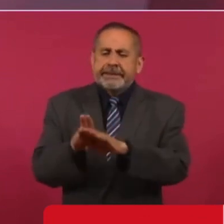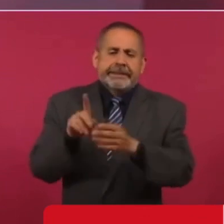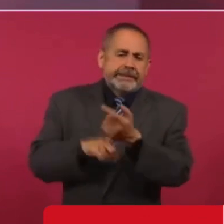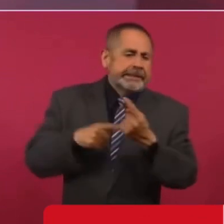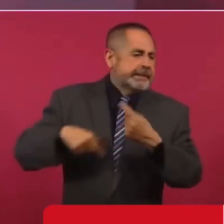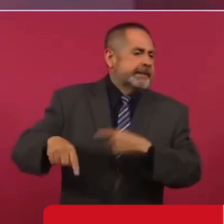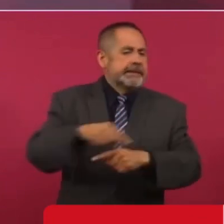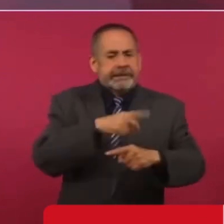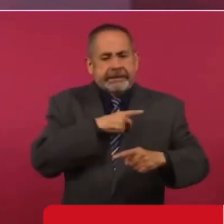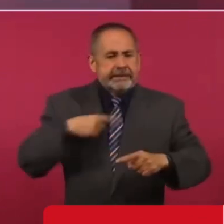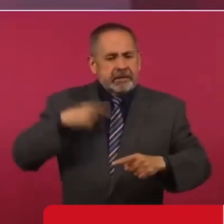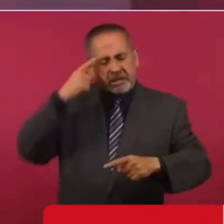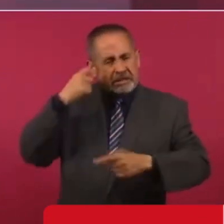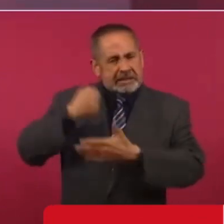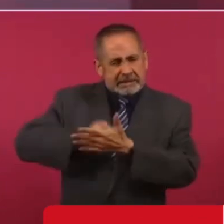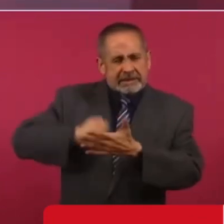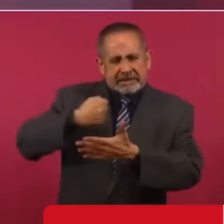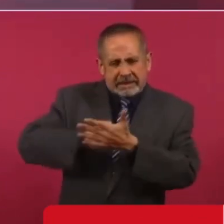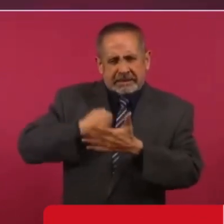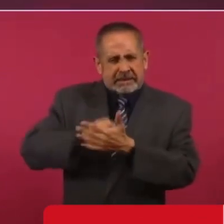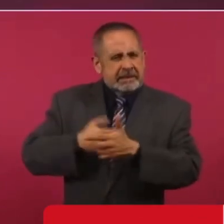cómo debemos seguir luchando